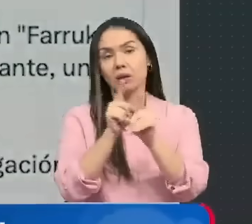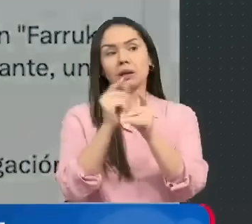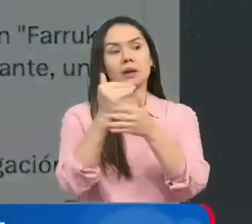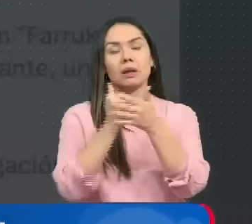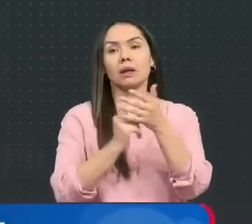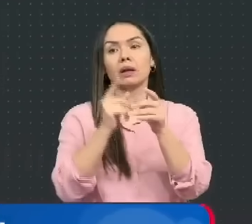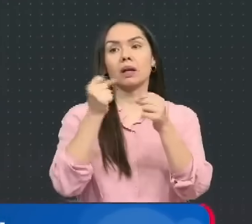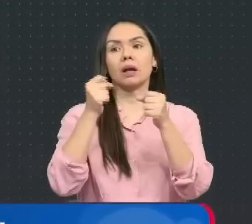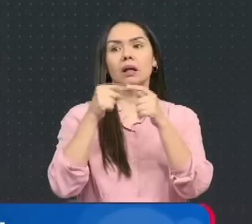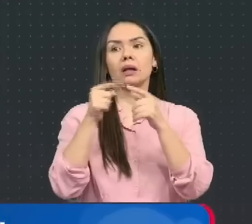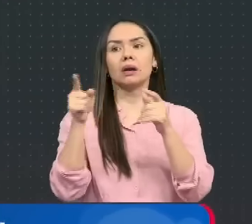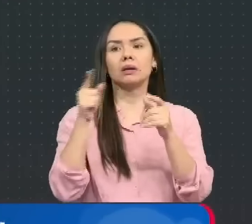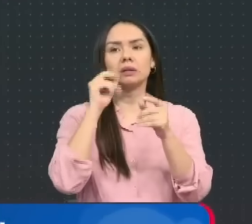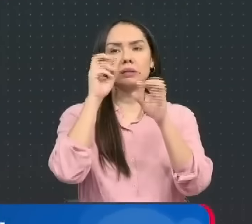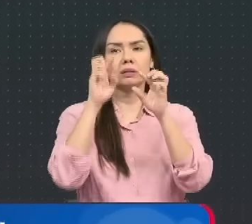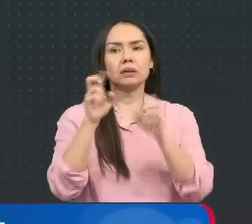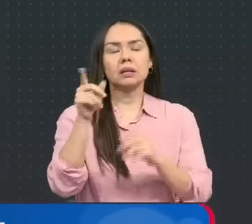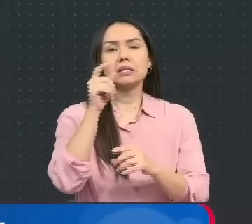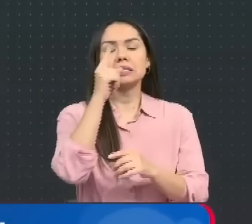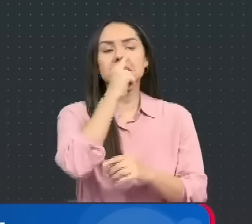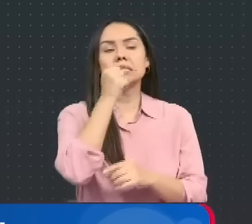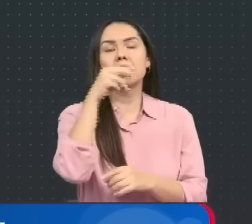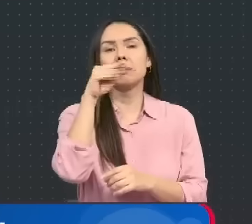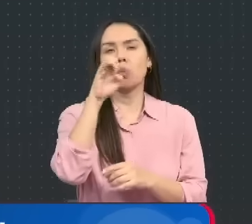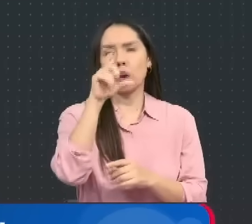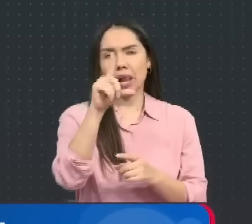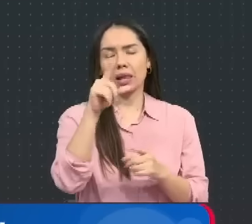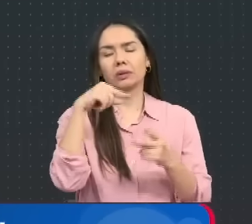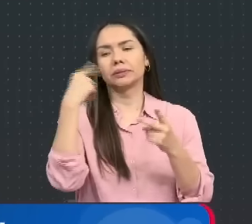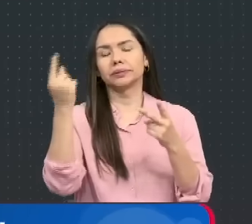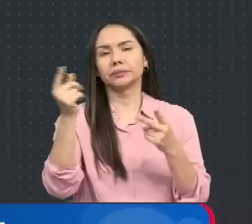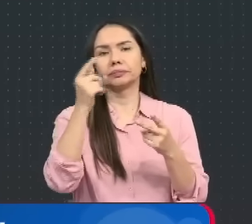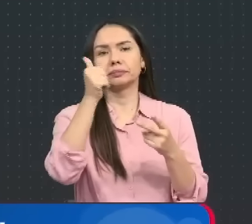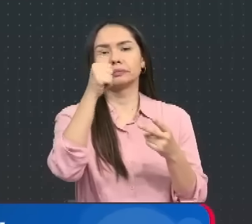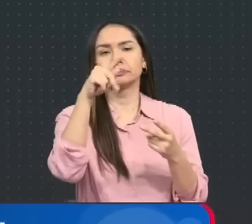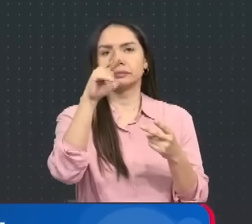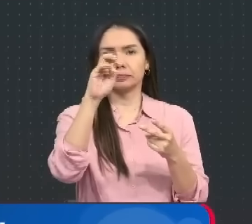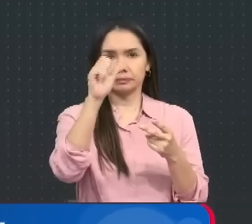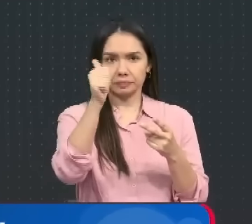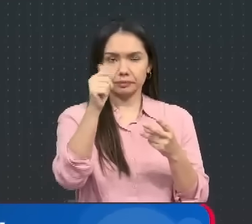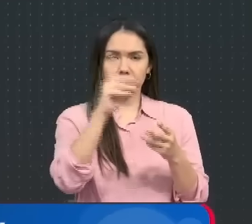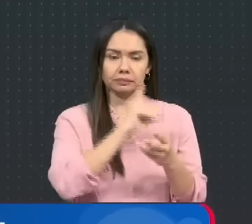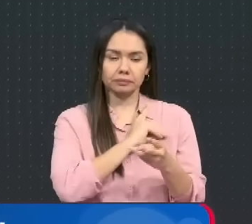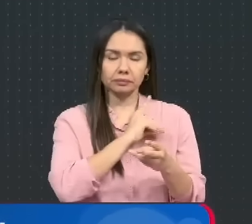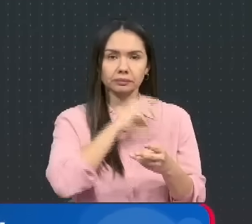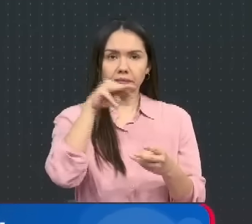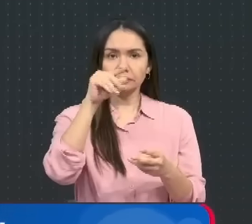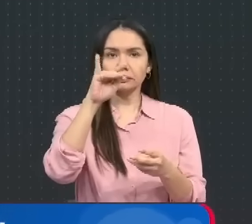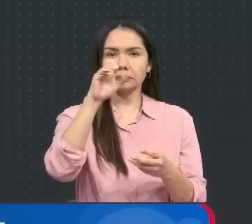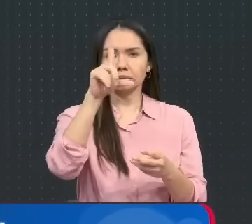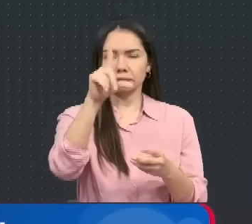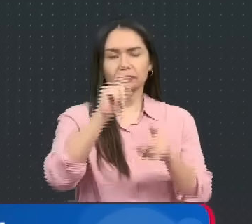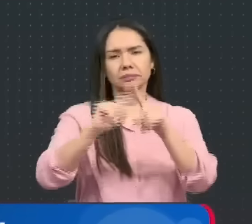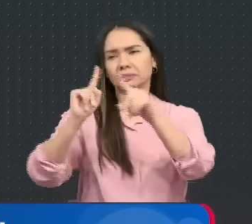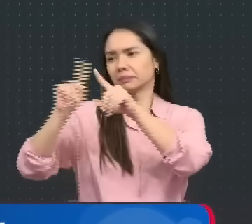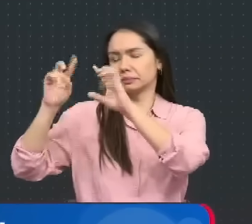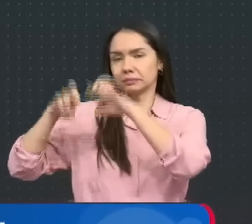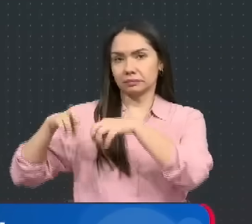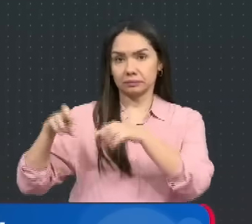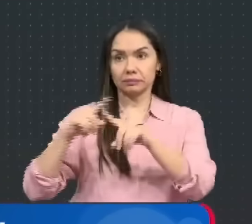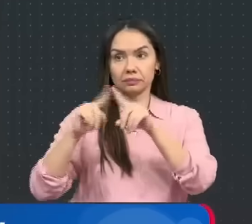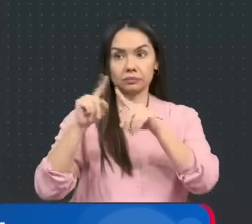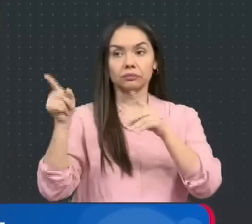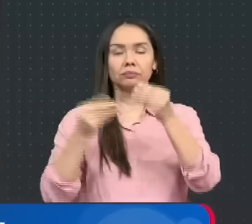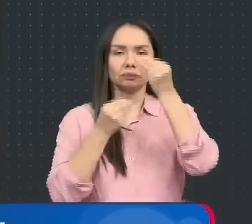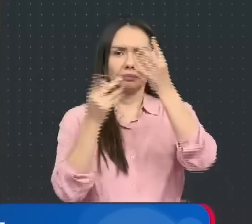publicaciones realizadas por los diputados Samuel Pérez, Orlando Blanco, Andrea Villagrán y el diputado Manuel Archila. Como ya le hemos comentado,